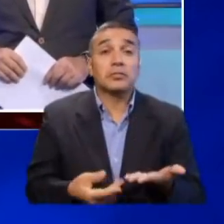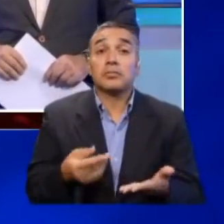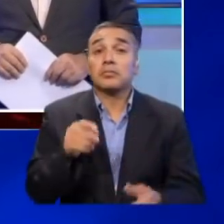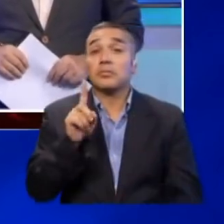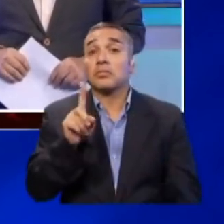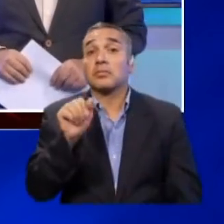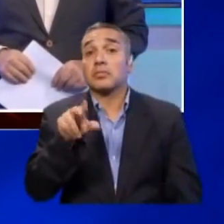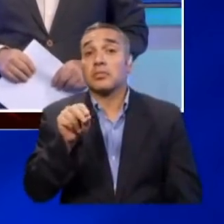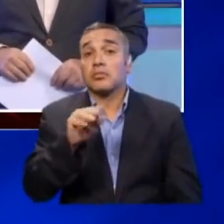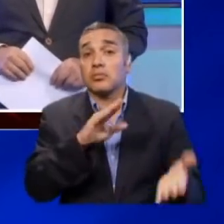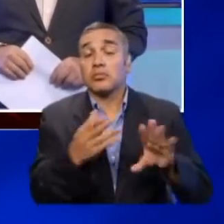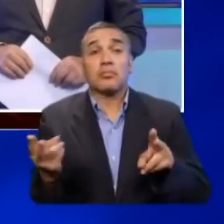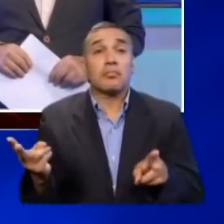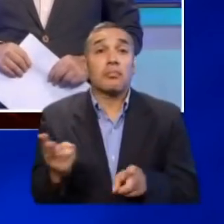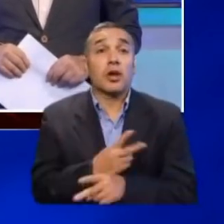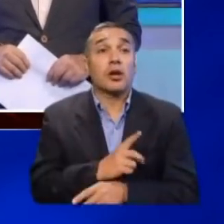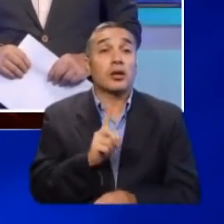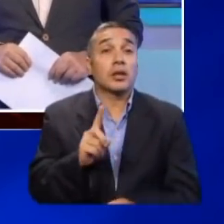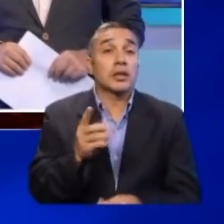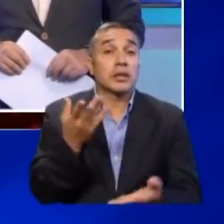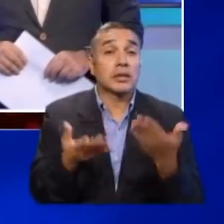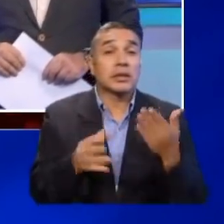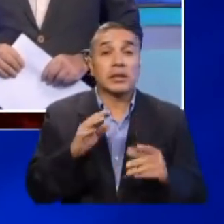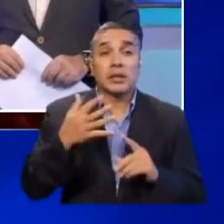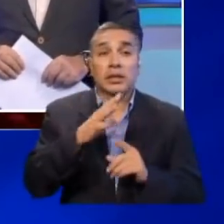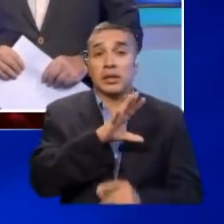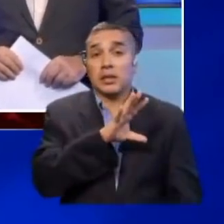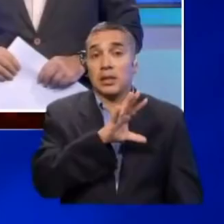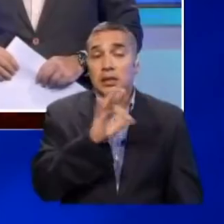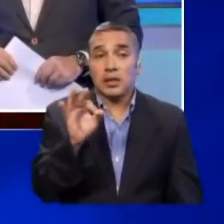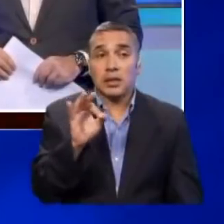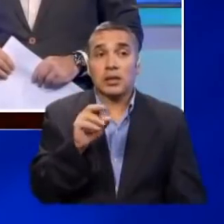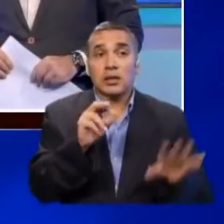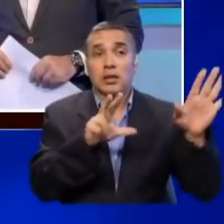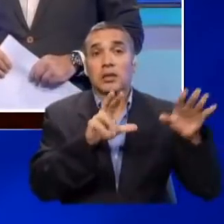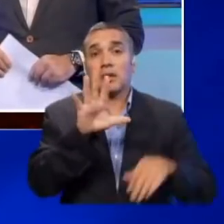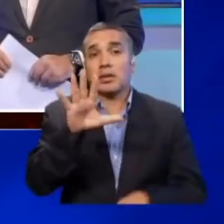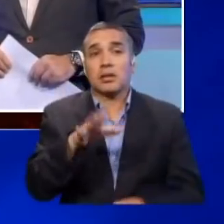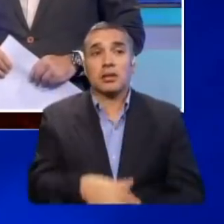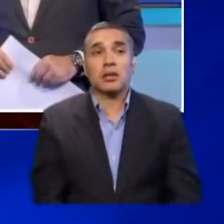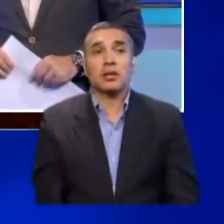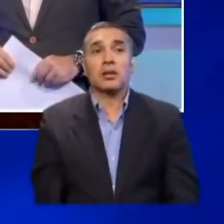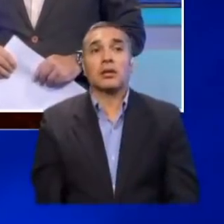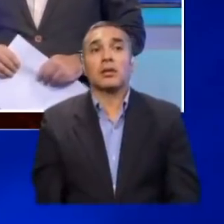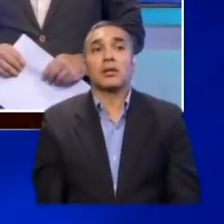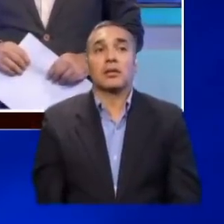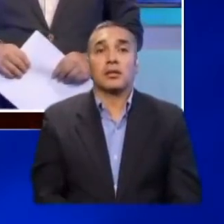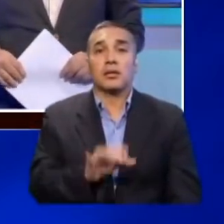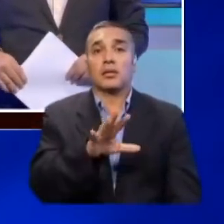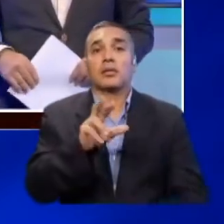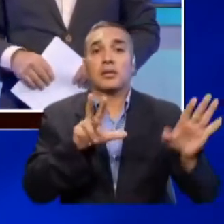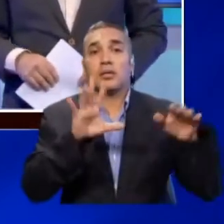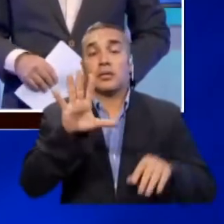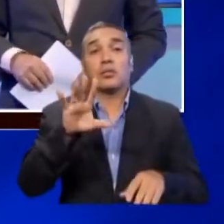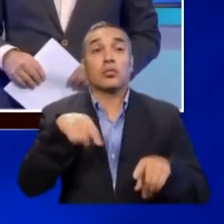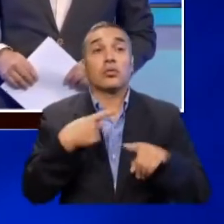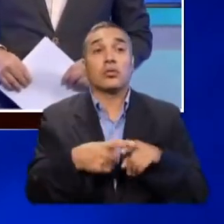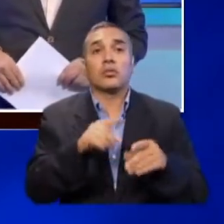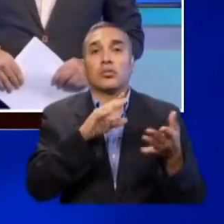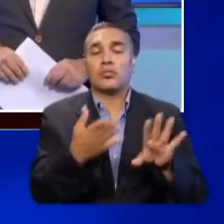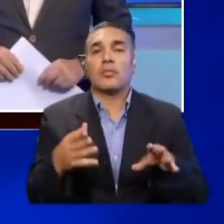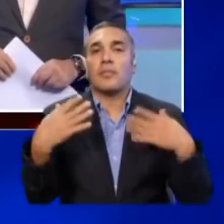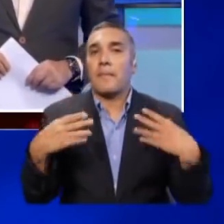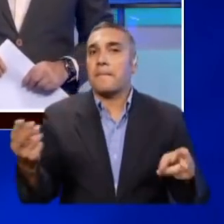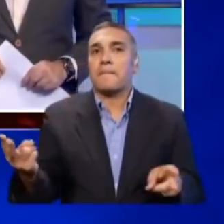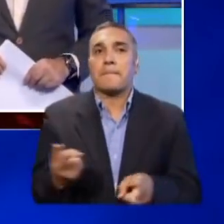trata o no de una muerte violenta sería si no me equivoco la 585 sin la 585 al tratarse de una muerte violenta